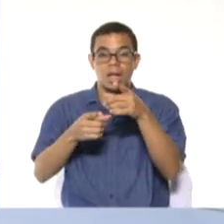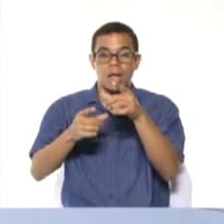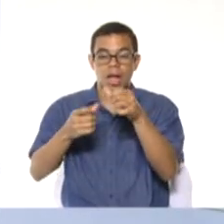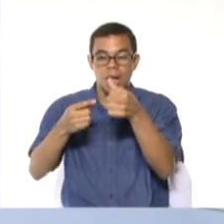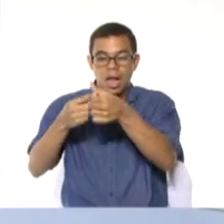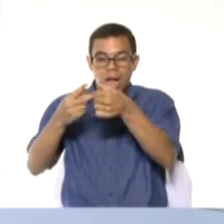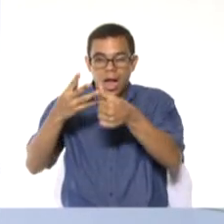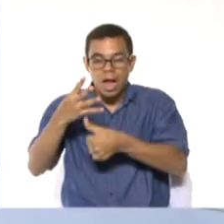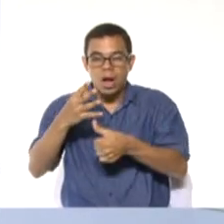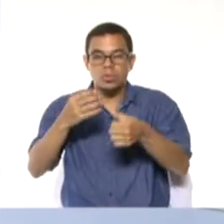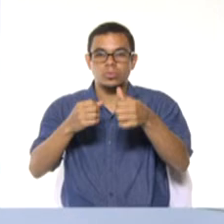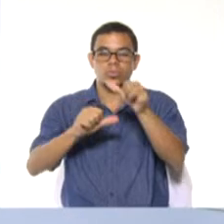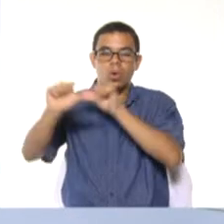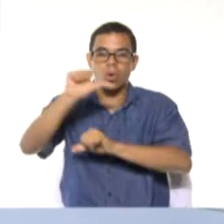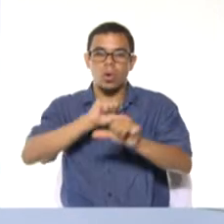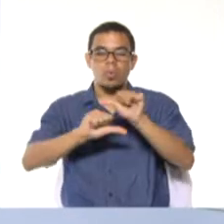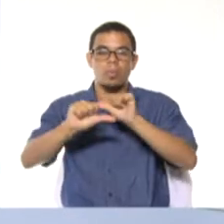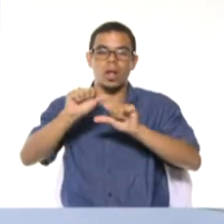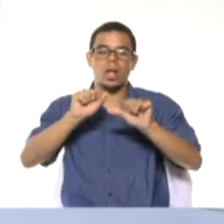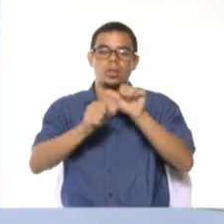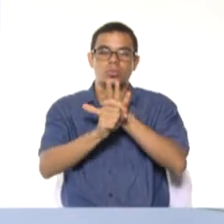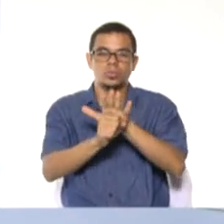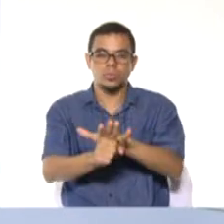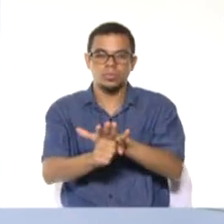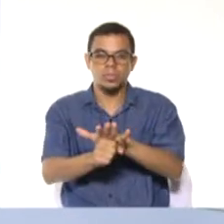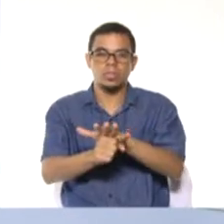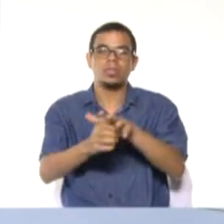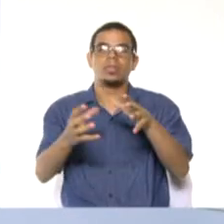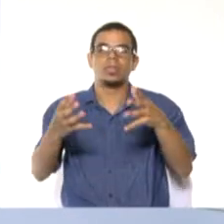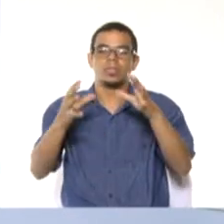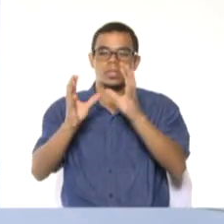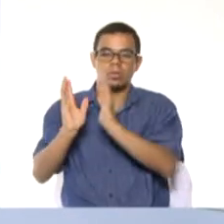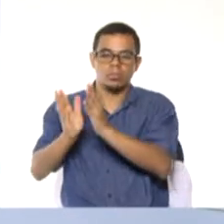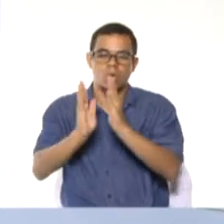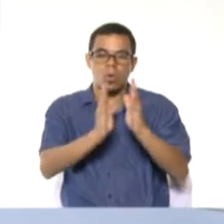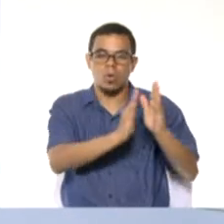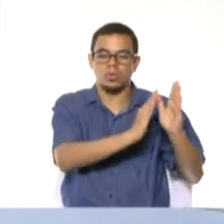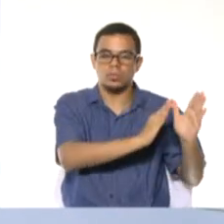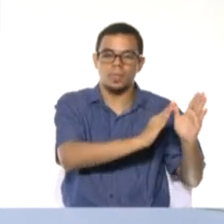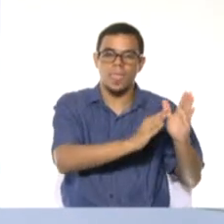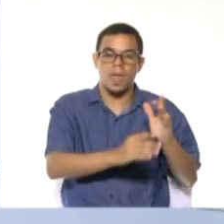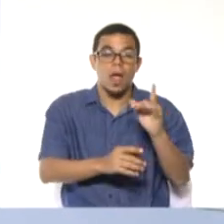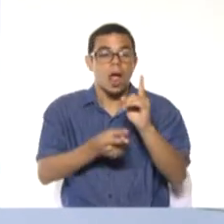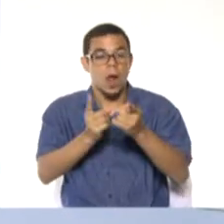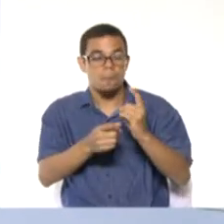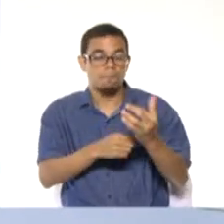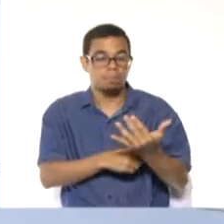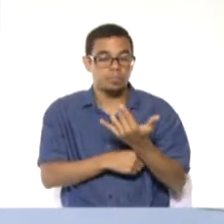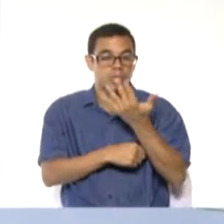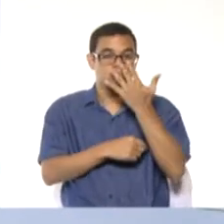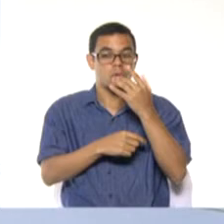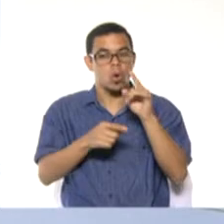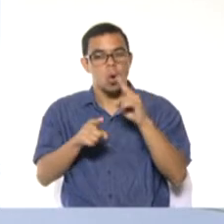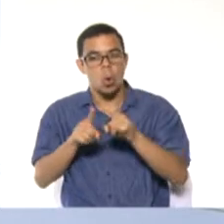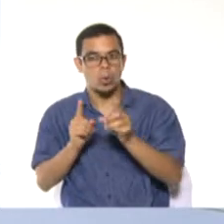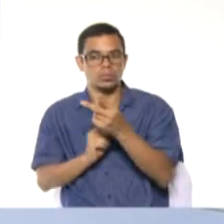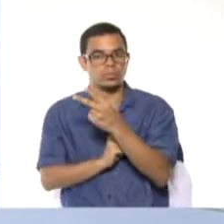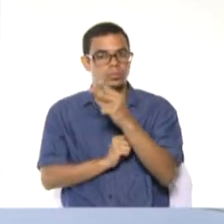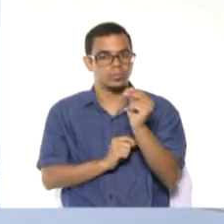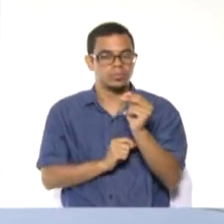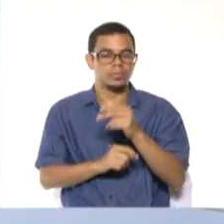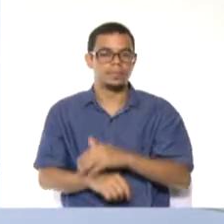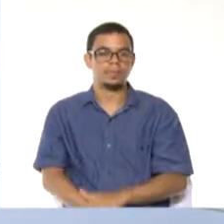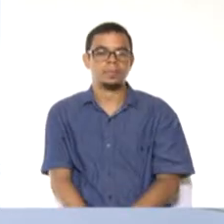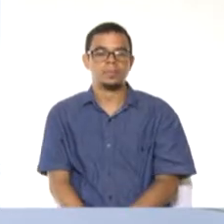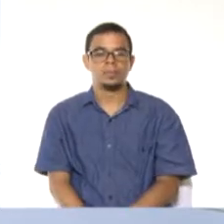el benceno, que es un compuesto químico. En los alifáticos, los alcanos, alquenos, alquinos, pero más adelante vamos a conocer más